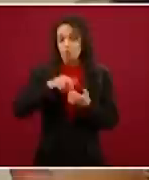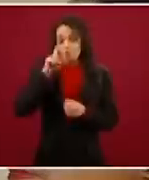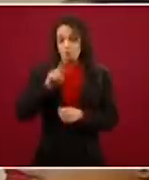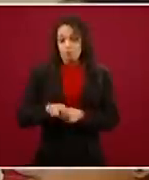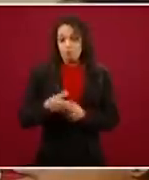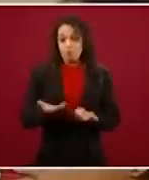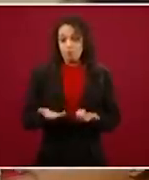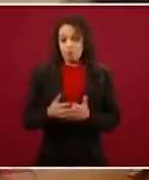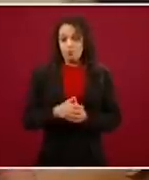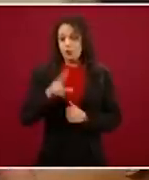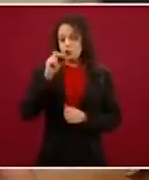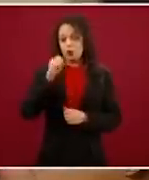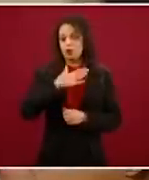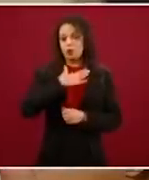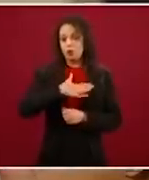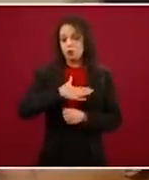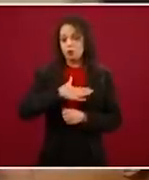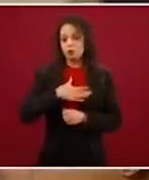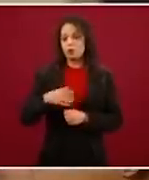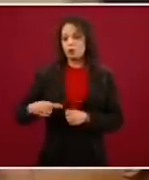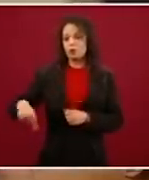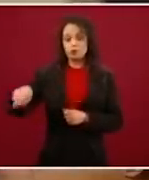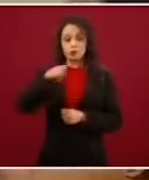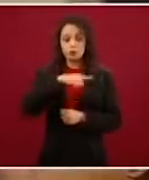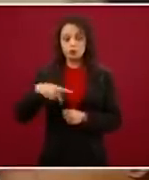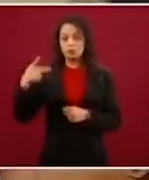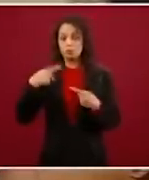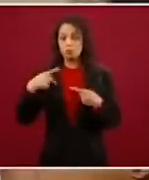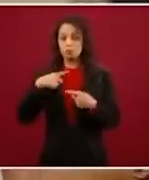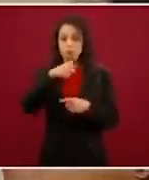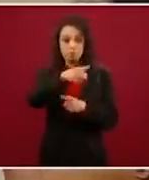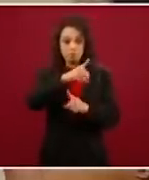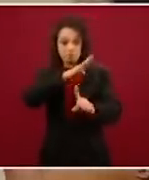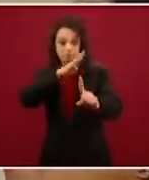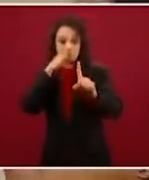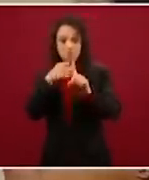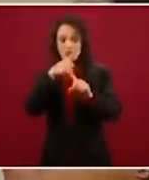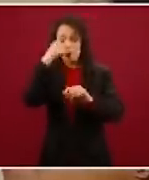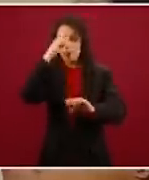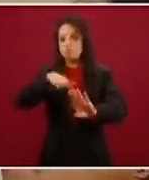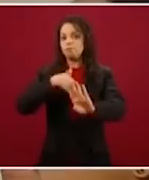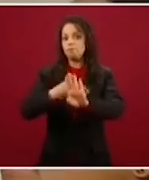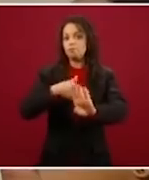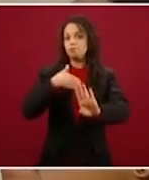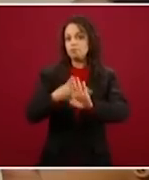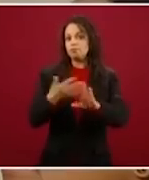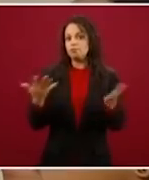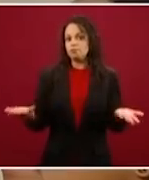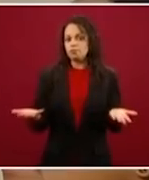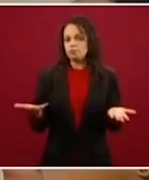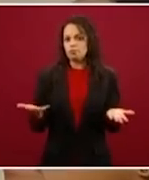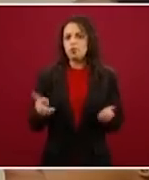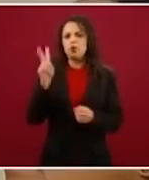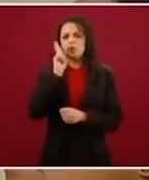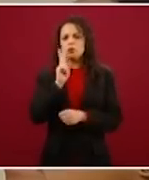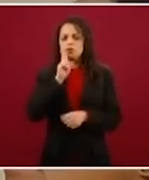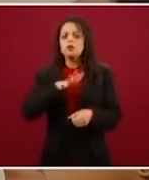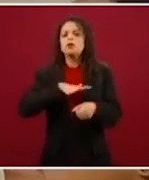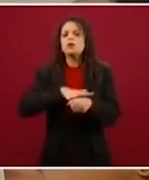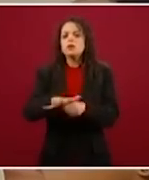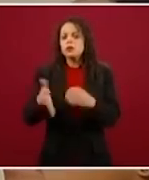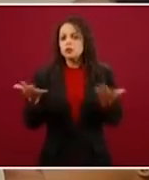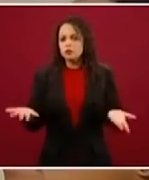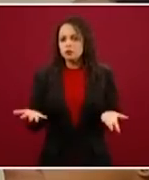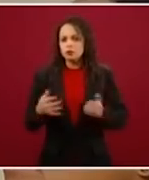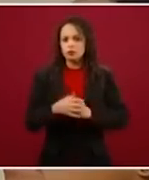que nos estén poniendo en la mira de ataques sin fundamento. Nosotros acompañamos una sola marcha